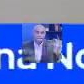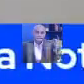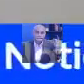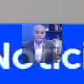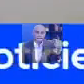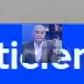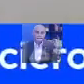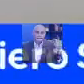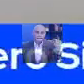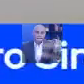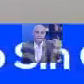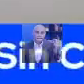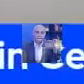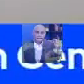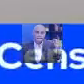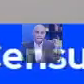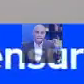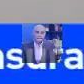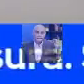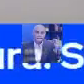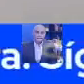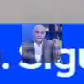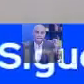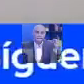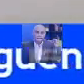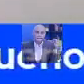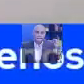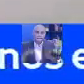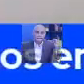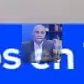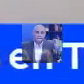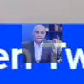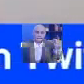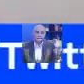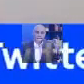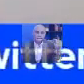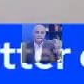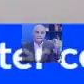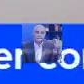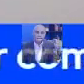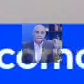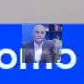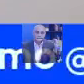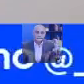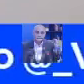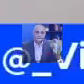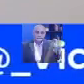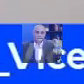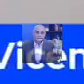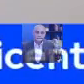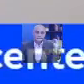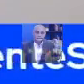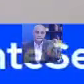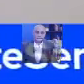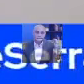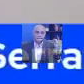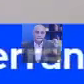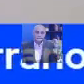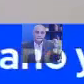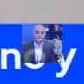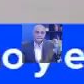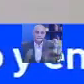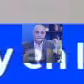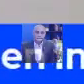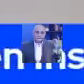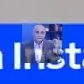enteras, palabras, portadas a Juan Guaidó, a Yanine Áñez, tratando de